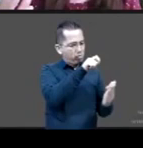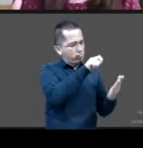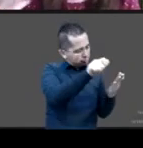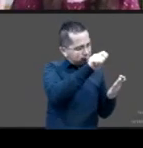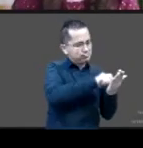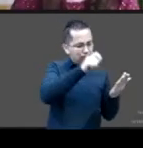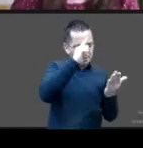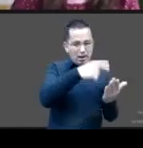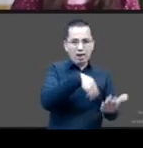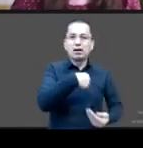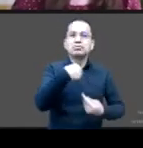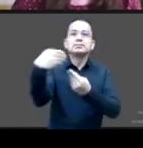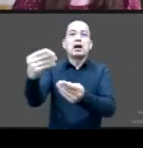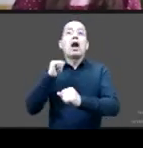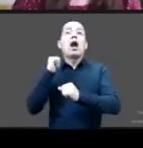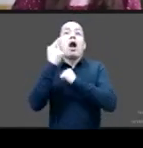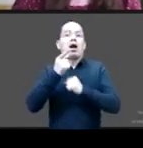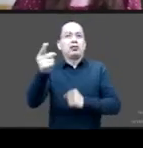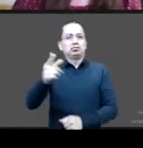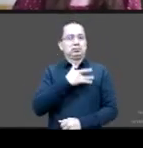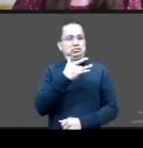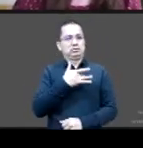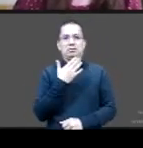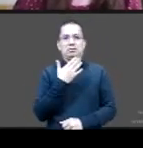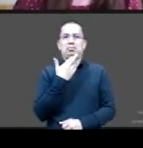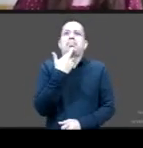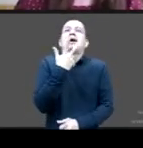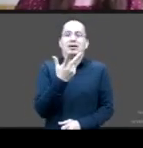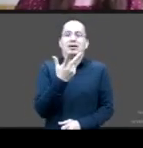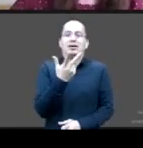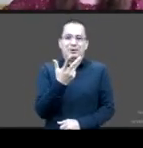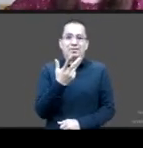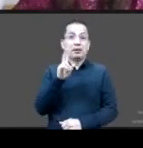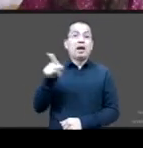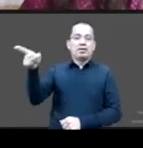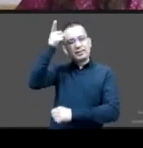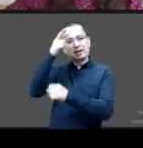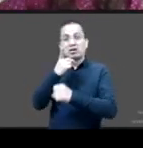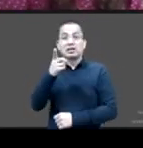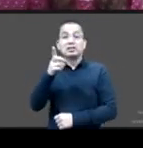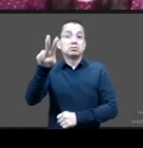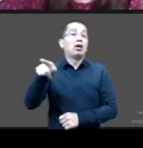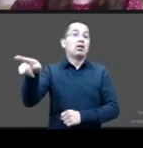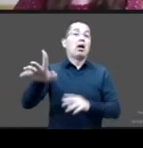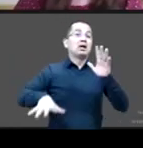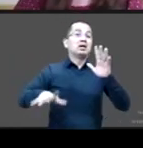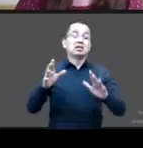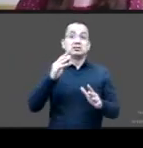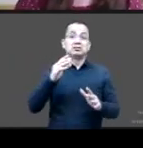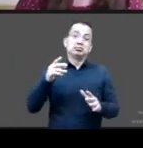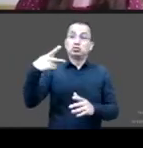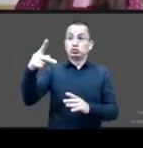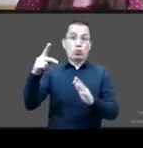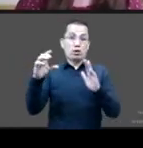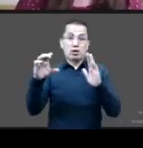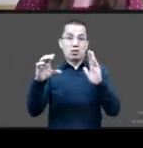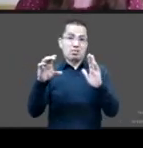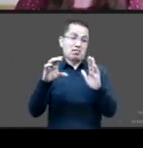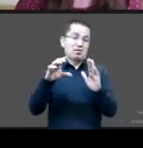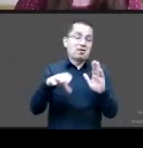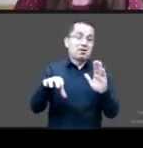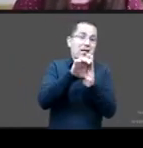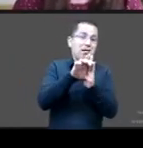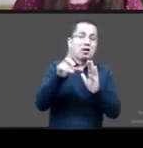aunque sea unas palabras de motivación nos comentaban que muchos los ponían inclusive en las partes de atrás de sus camas las